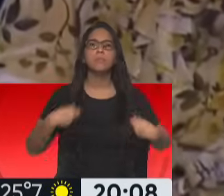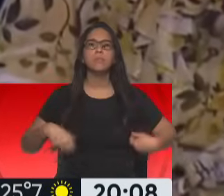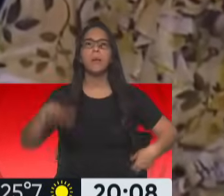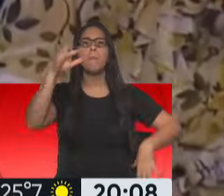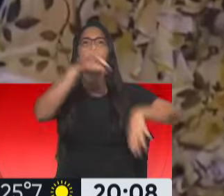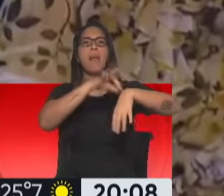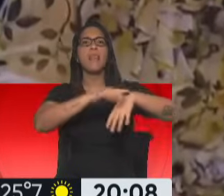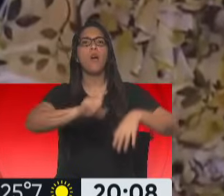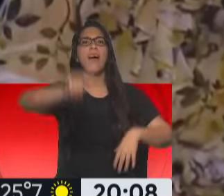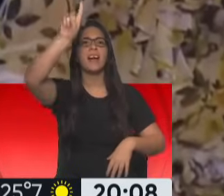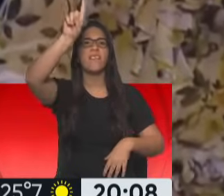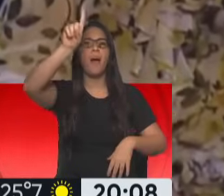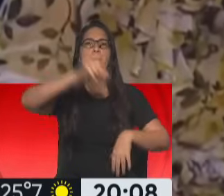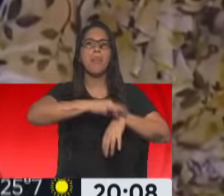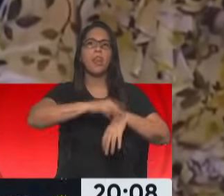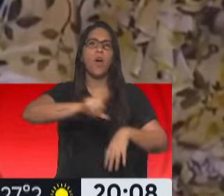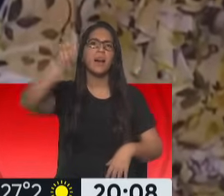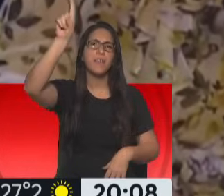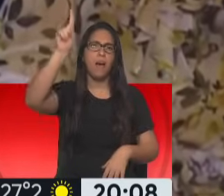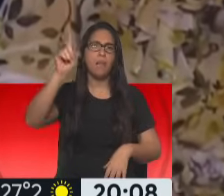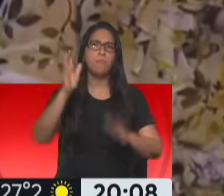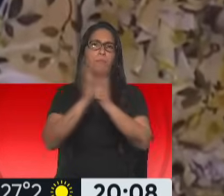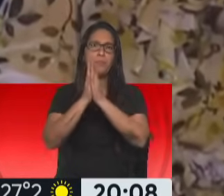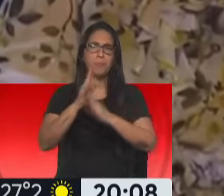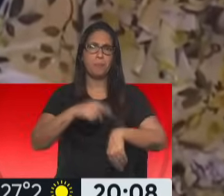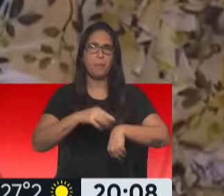Médico arriba, por favor. Arriba, un médico.